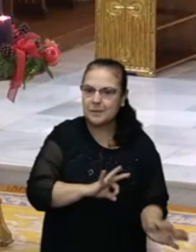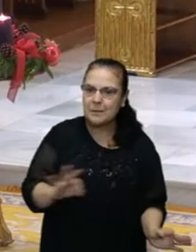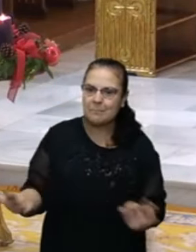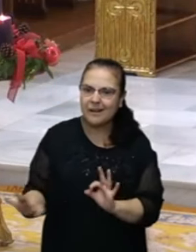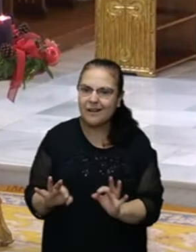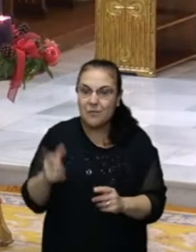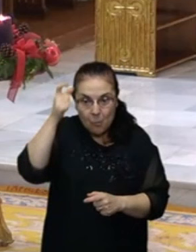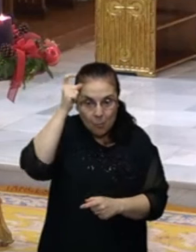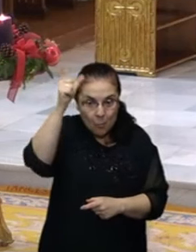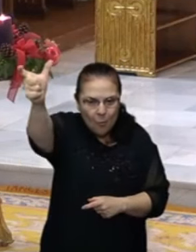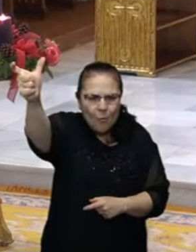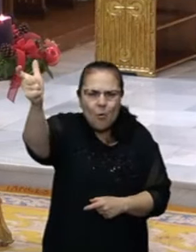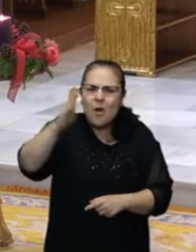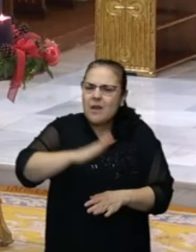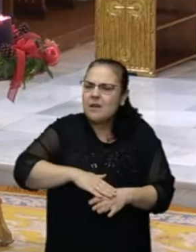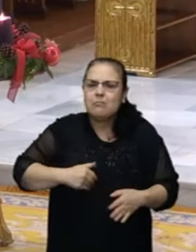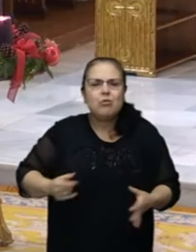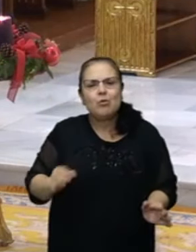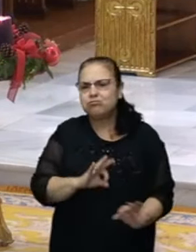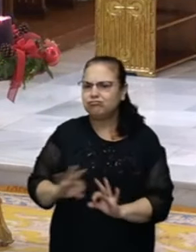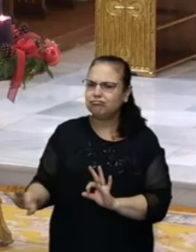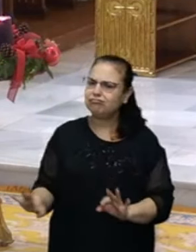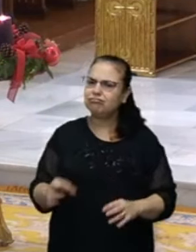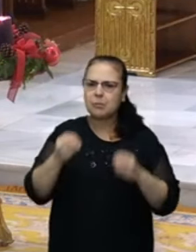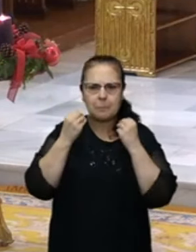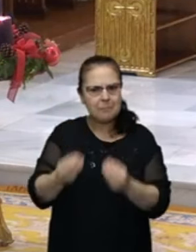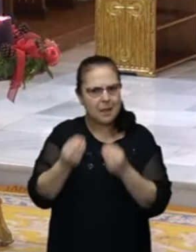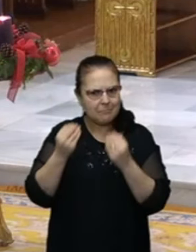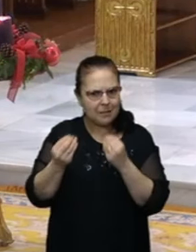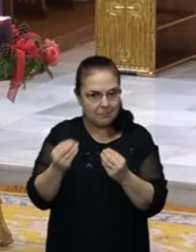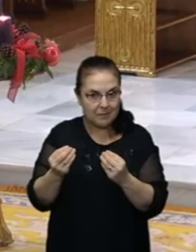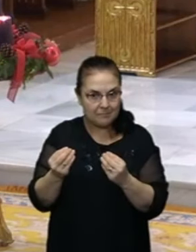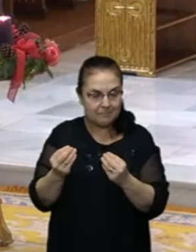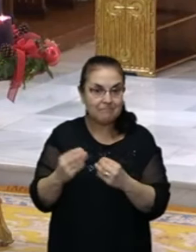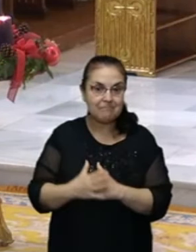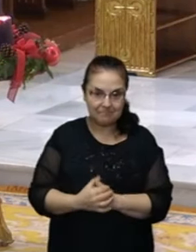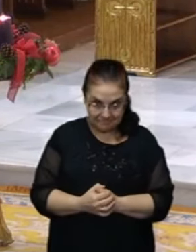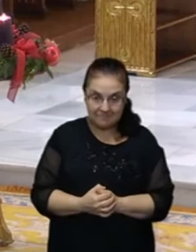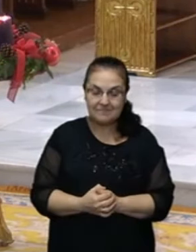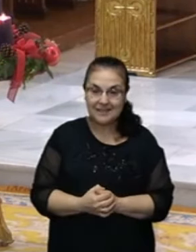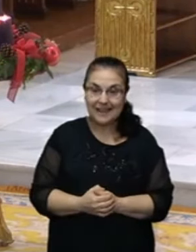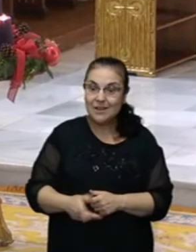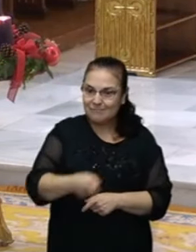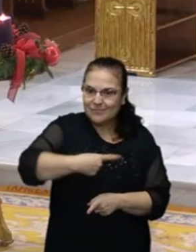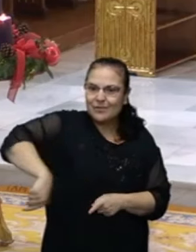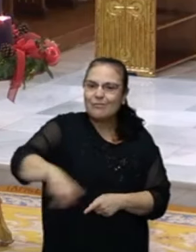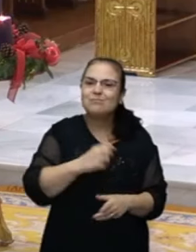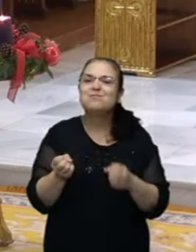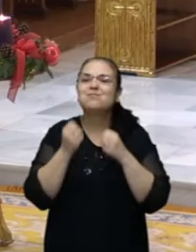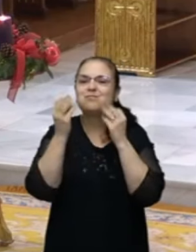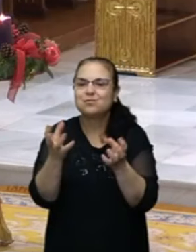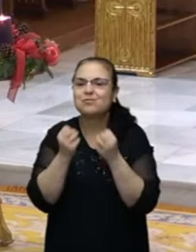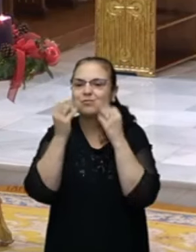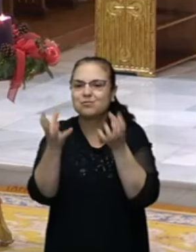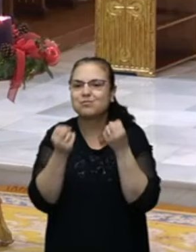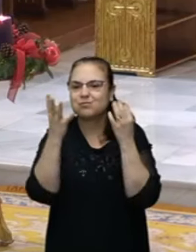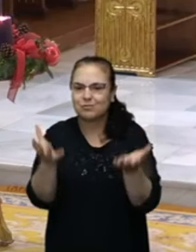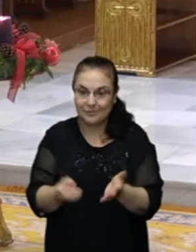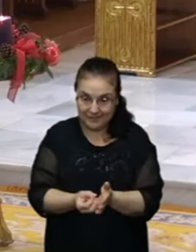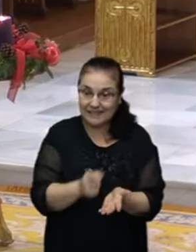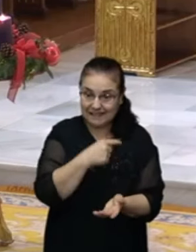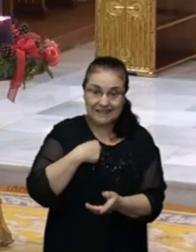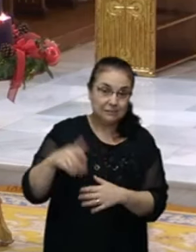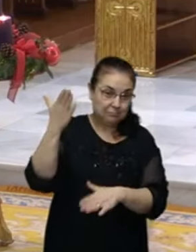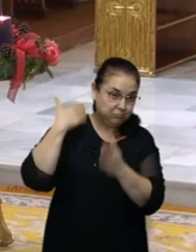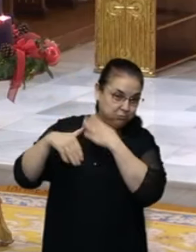un pueblo bien dispuesto. Hemos estado proclamando en los evangelios de estos